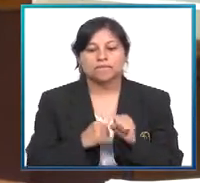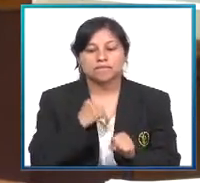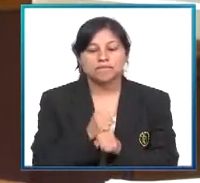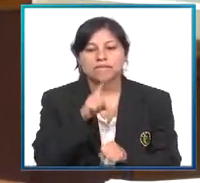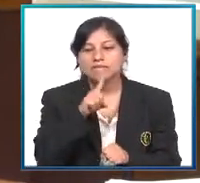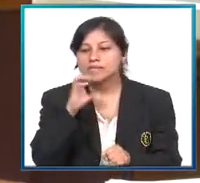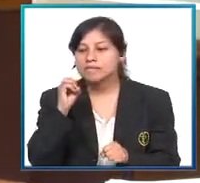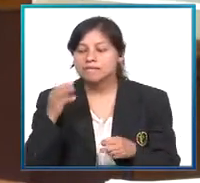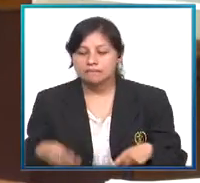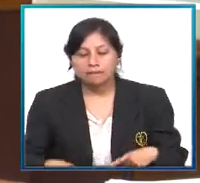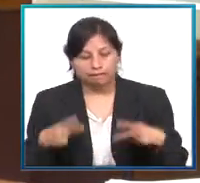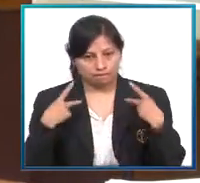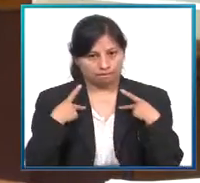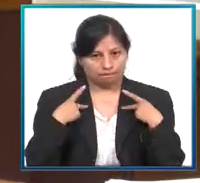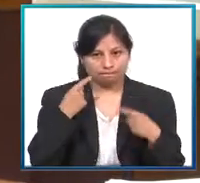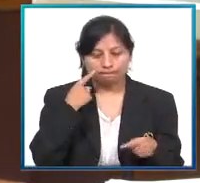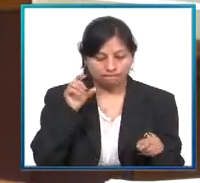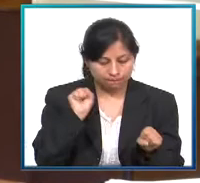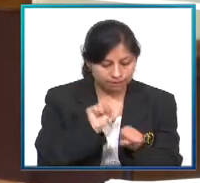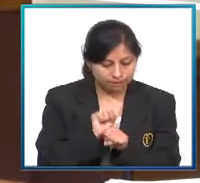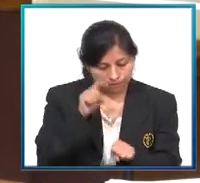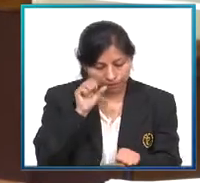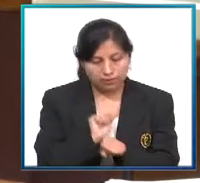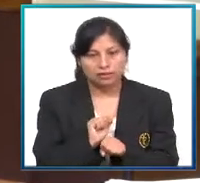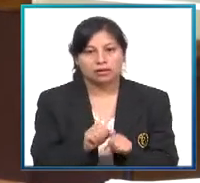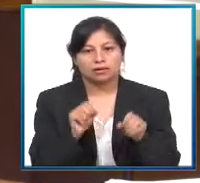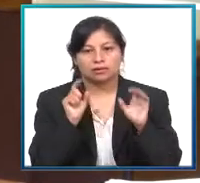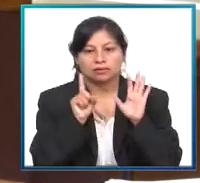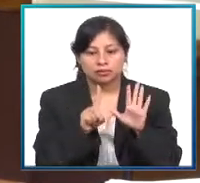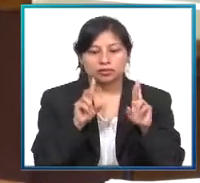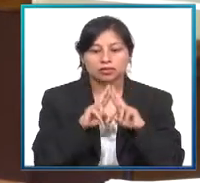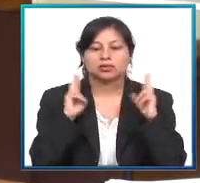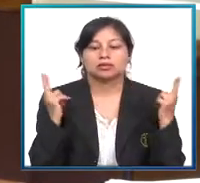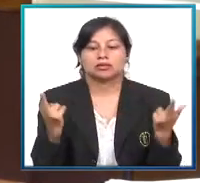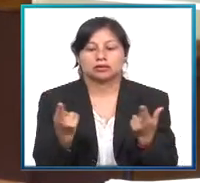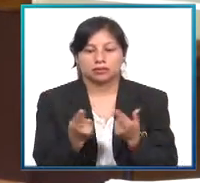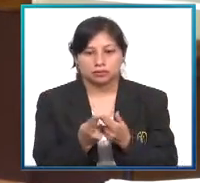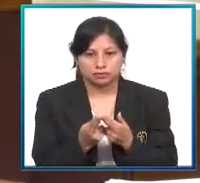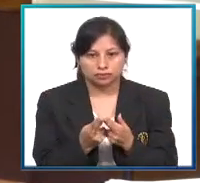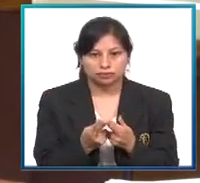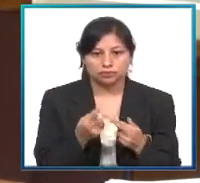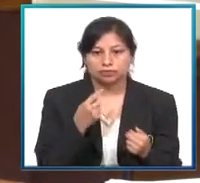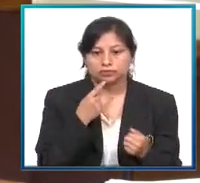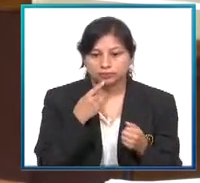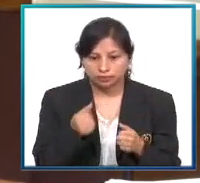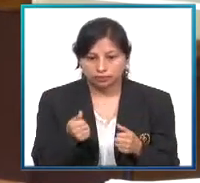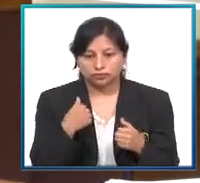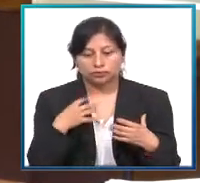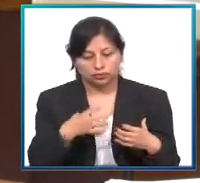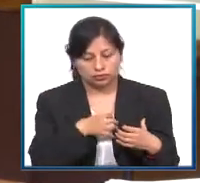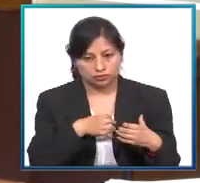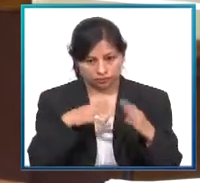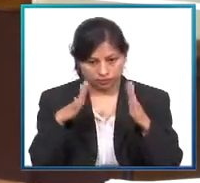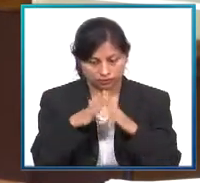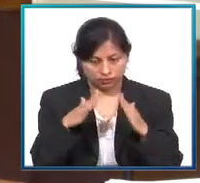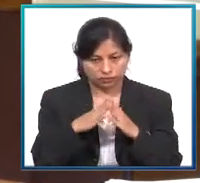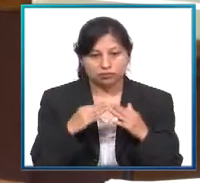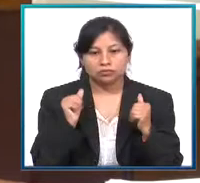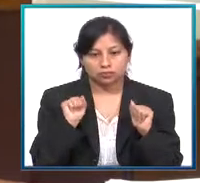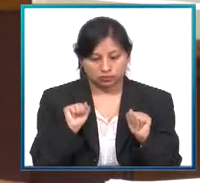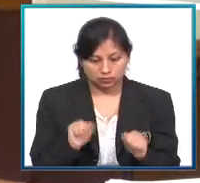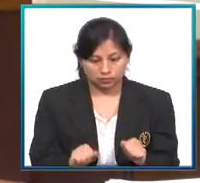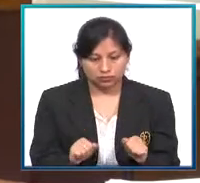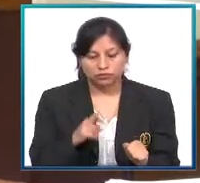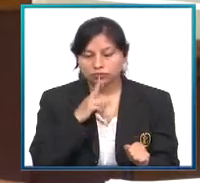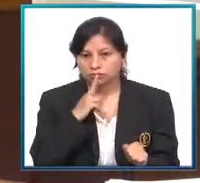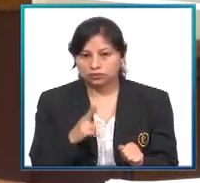ahí. Entonces hemos estado trabajando, esta es la sexta reunión que tenemos con el Registro General de la Propiedad y muy complacida por